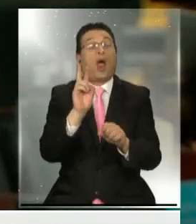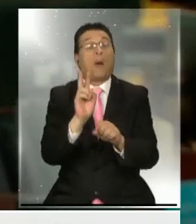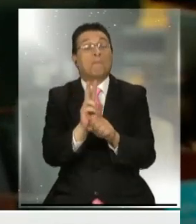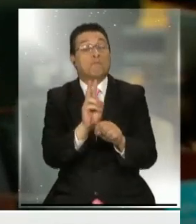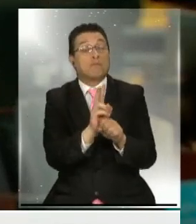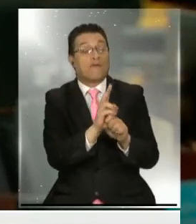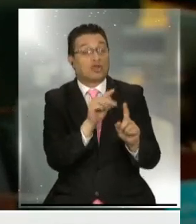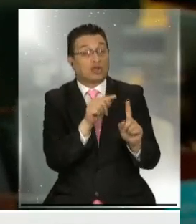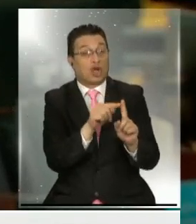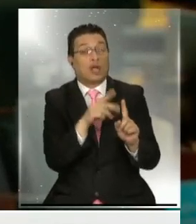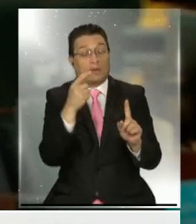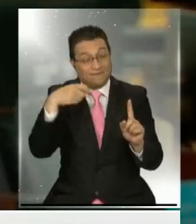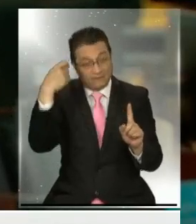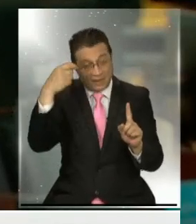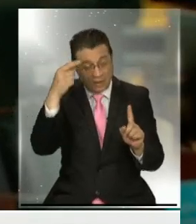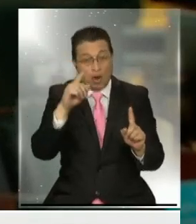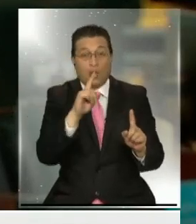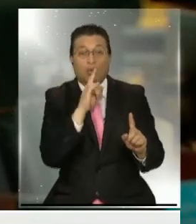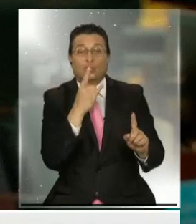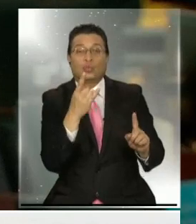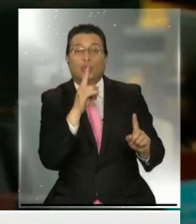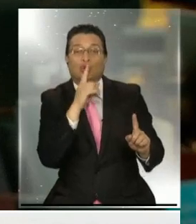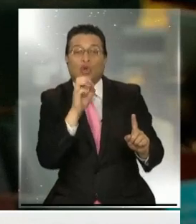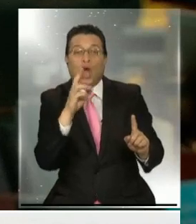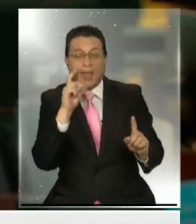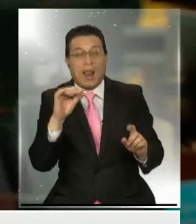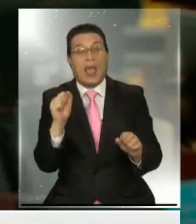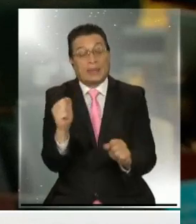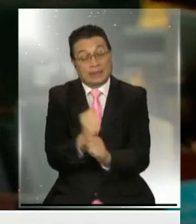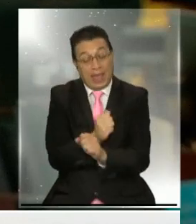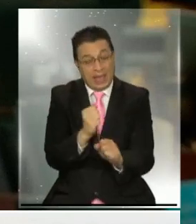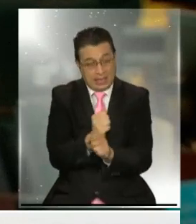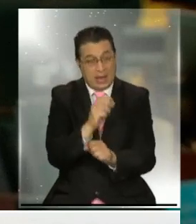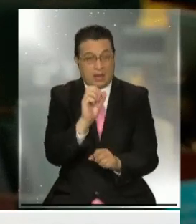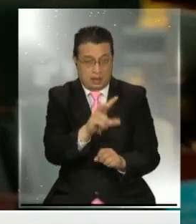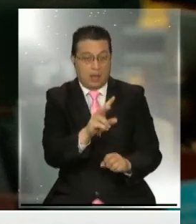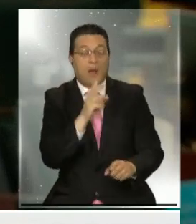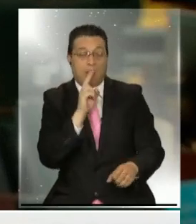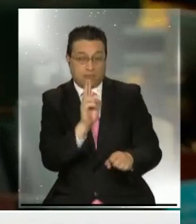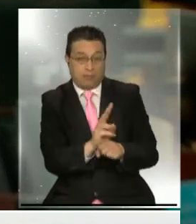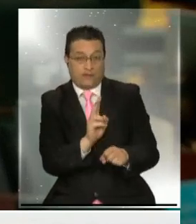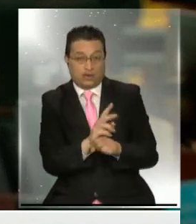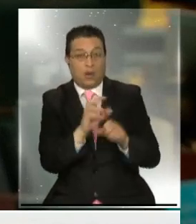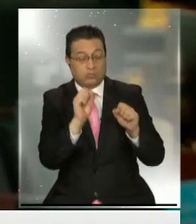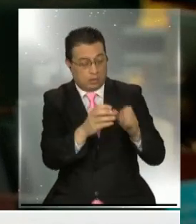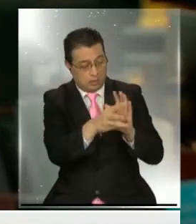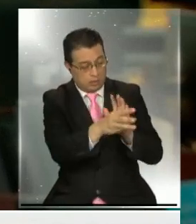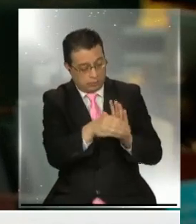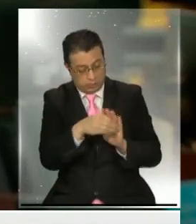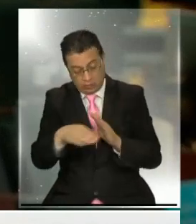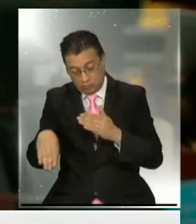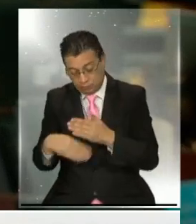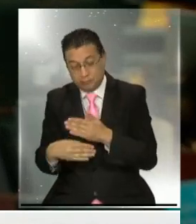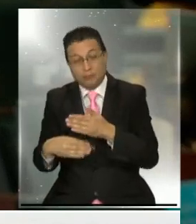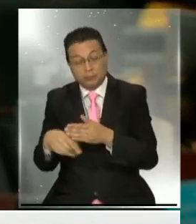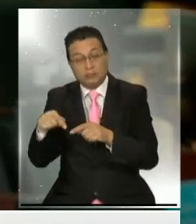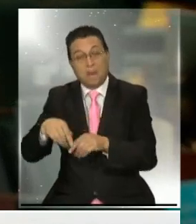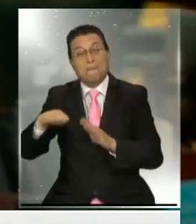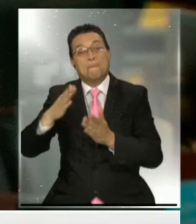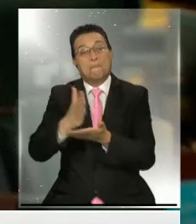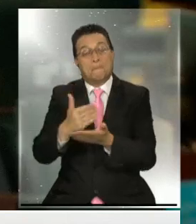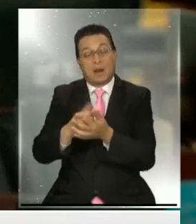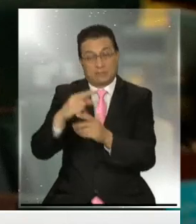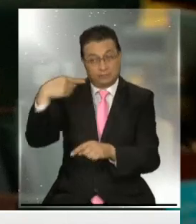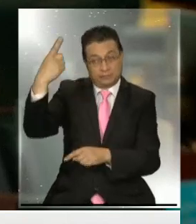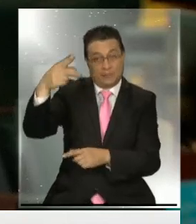a esta página incluye vídeos tutoriales algunos talleres también para los profesionales ellos lo pueden ir agregando en sus planificaciones a partir del